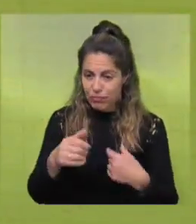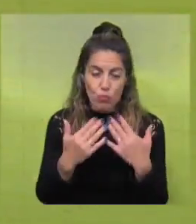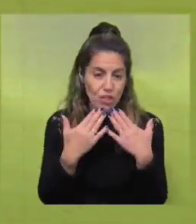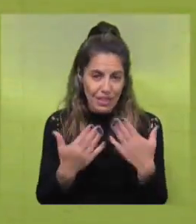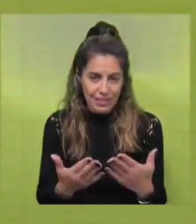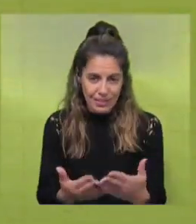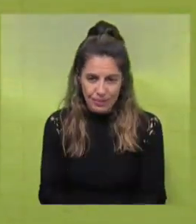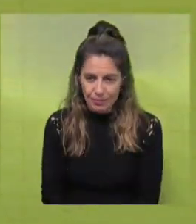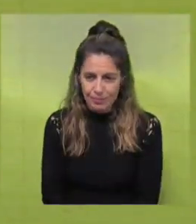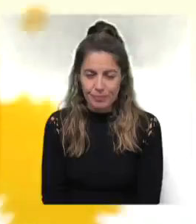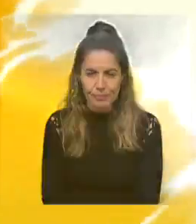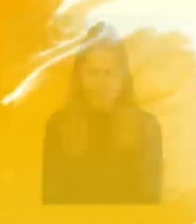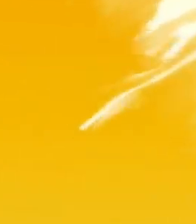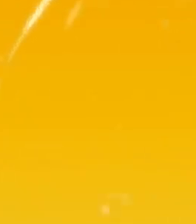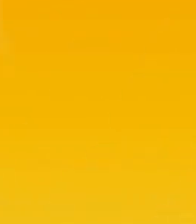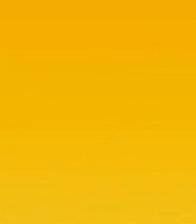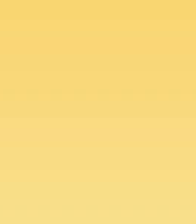gracias.